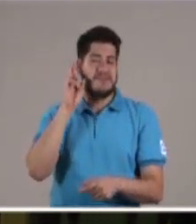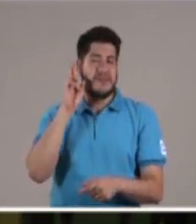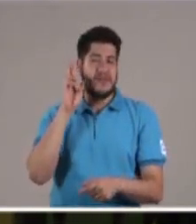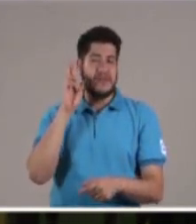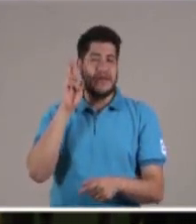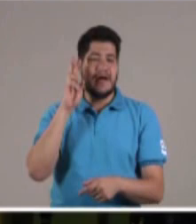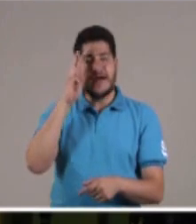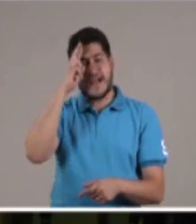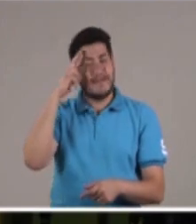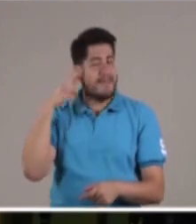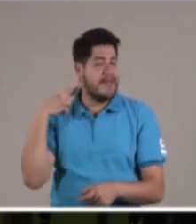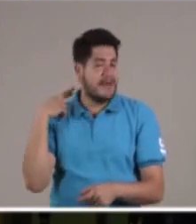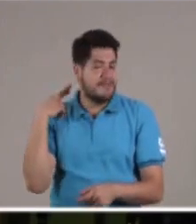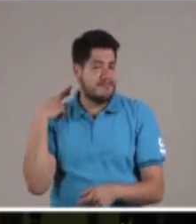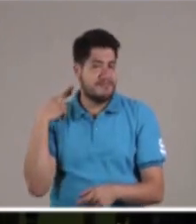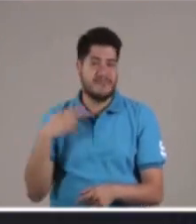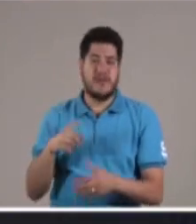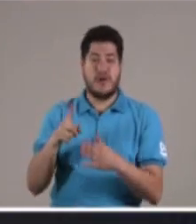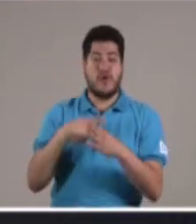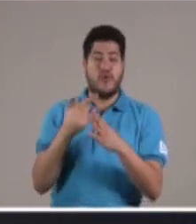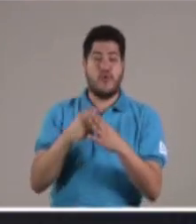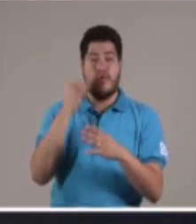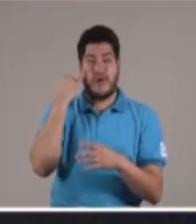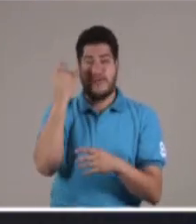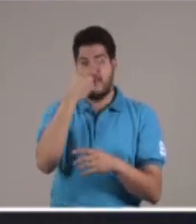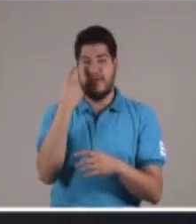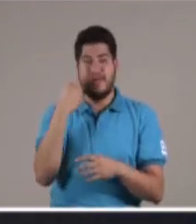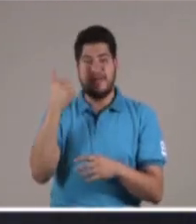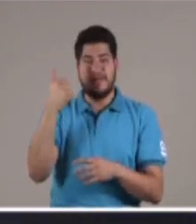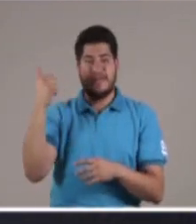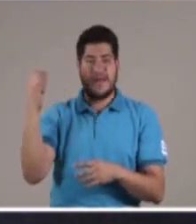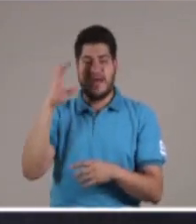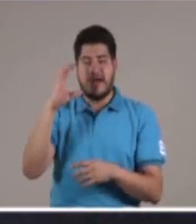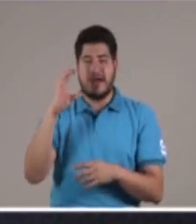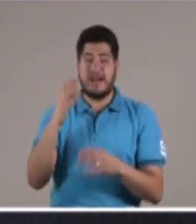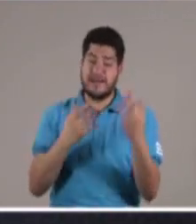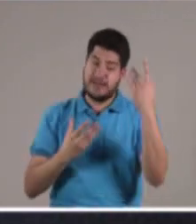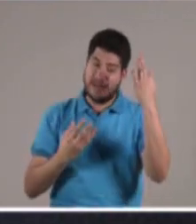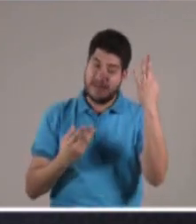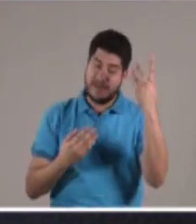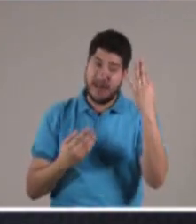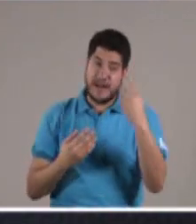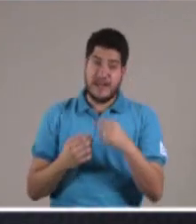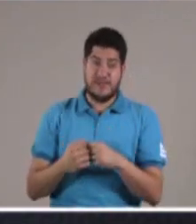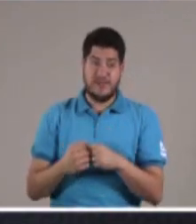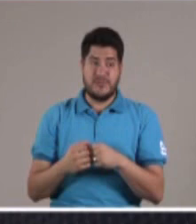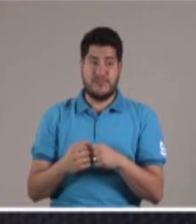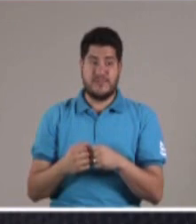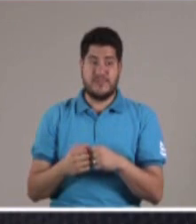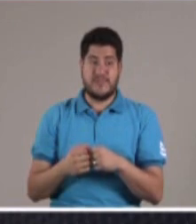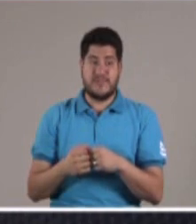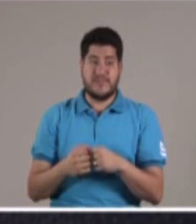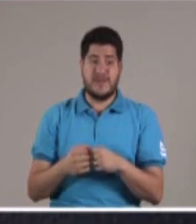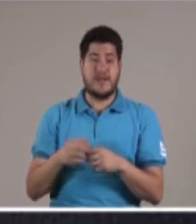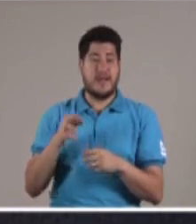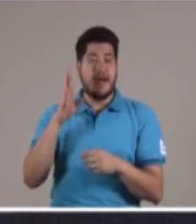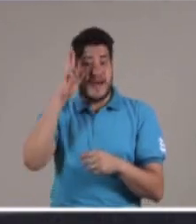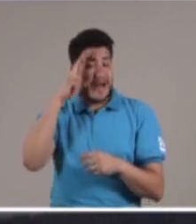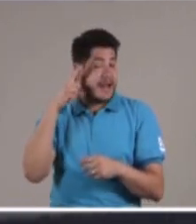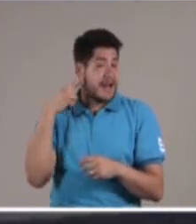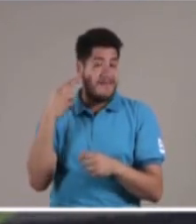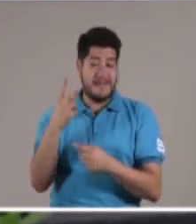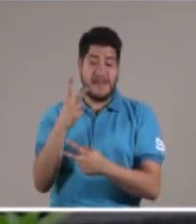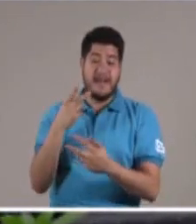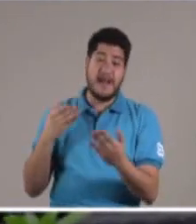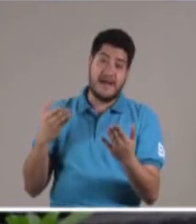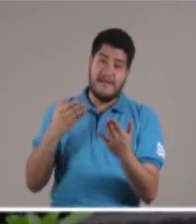Isaac la está esperando Isaac figura de Cristo la está esperando y el Lázaro Está sacando a Rebequita ella va